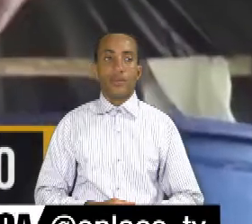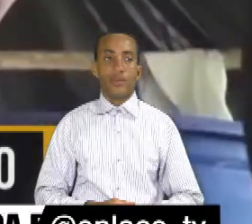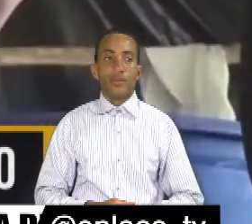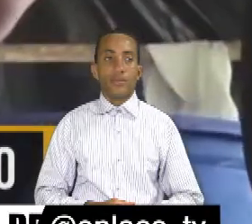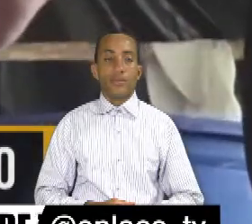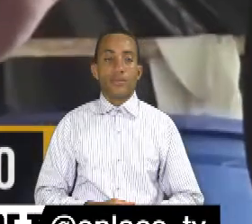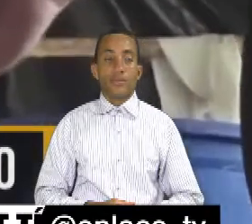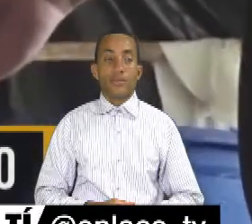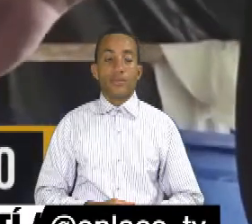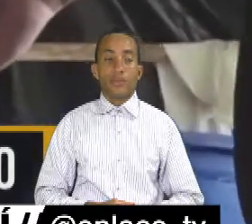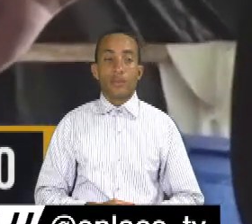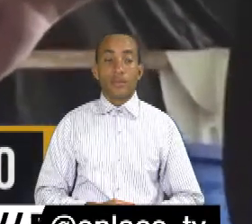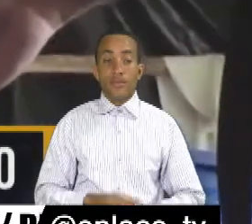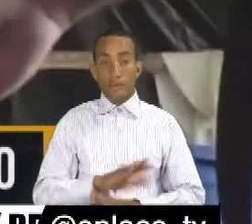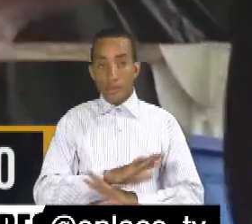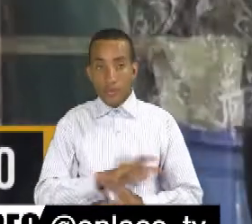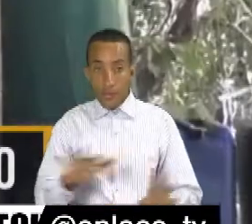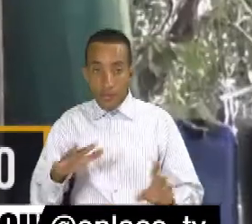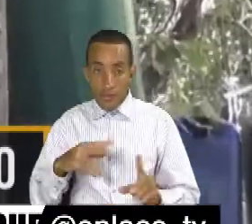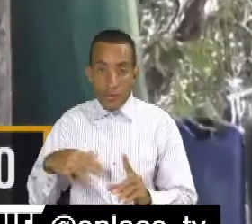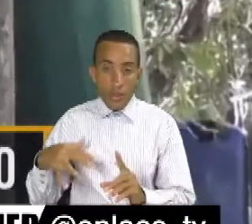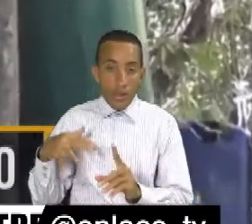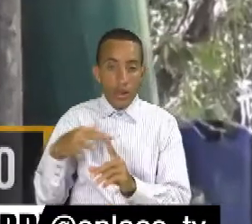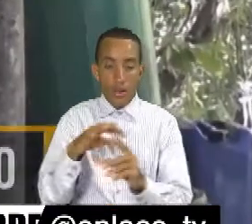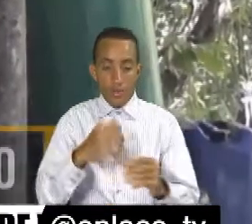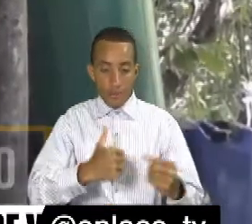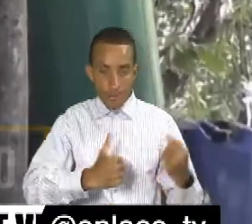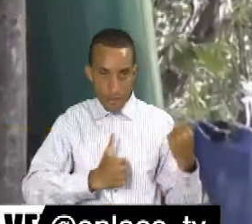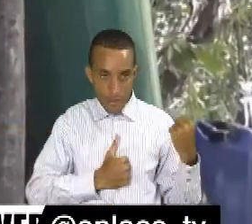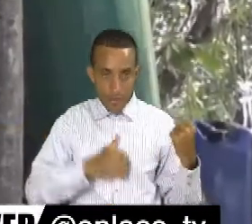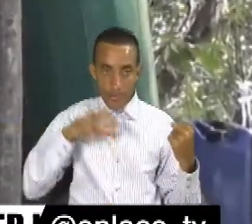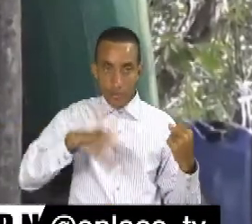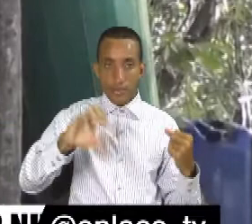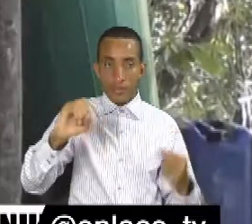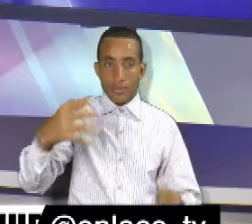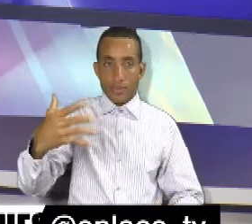La operación fue ejecutada por tropas de la Quinta Brigada del Ejército.